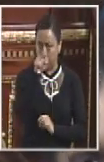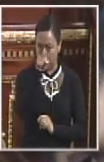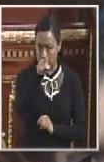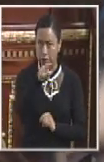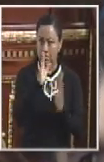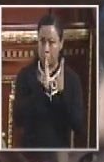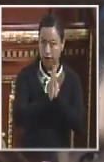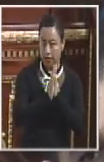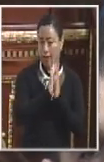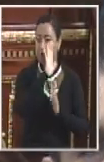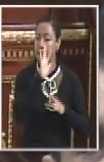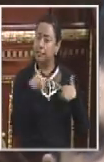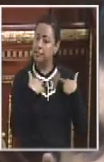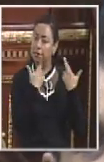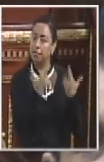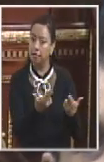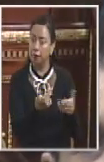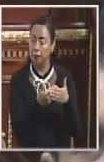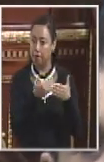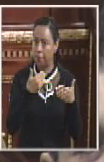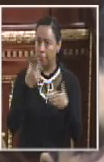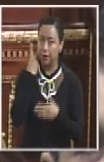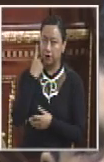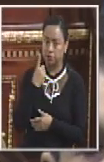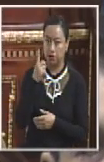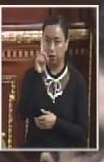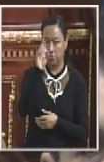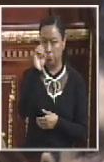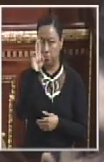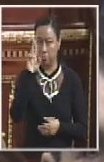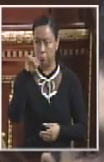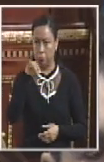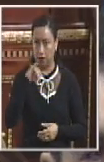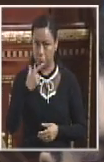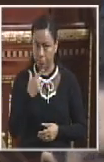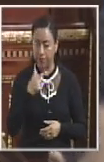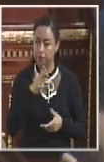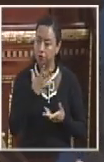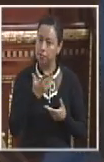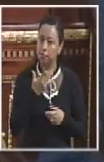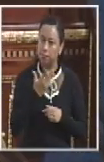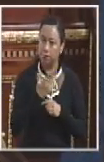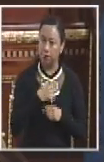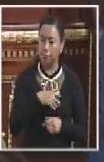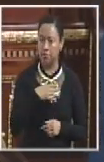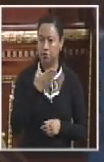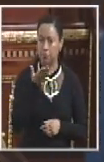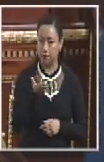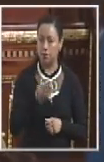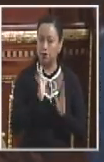en obsequio de lo que pidió el diputado Dorin, haga lo conducente.